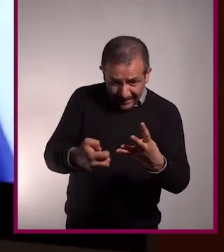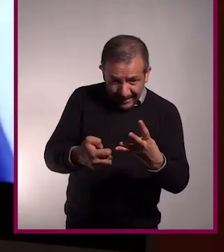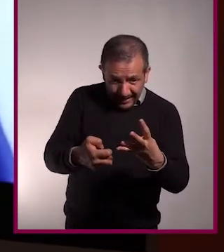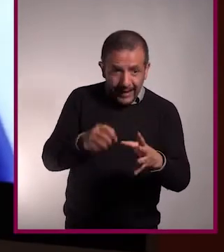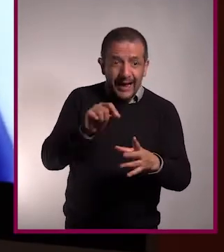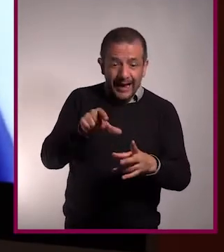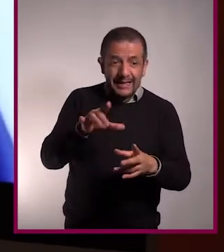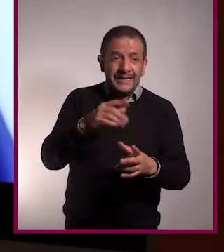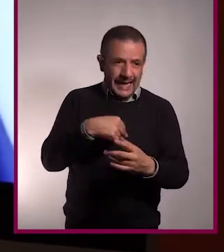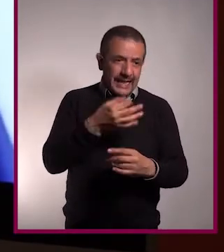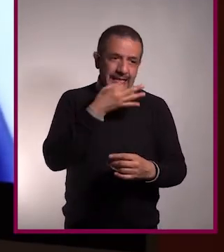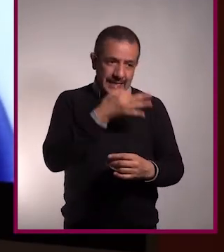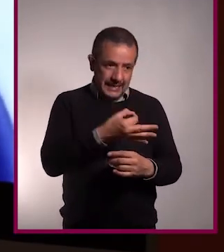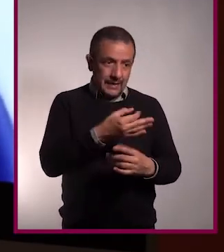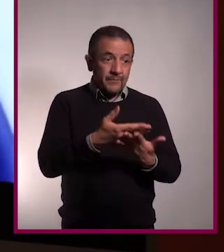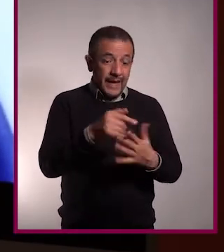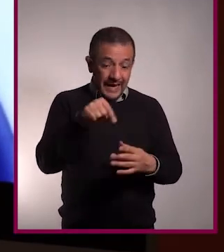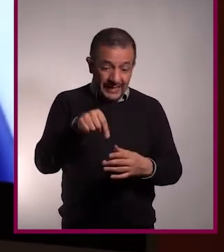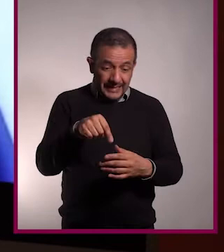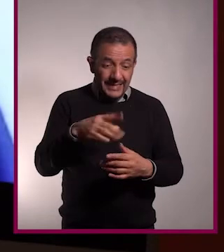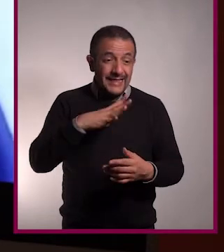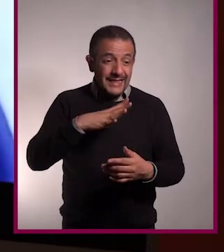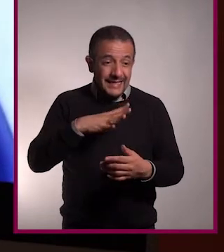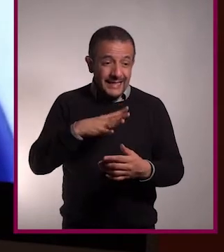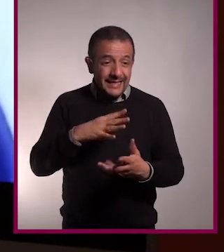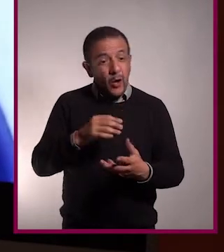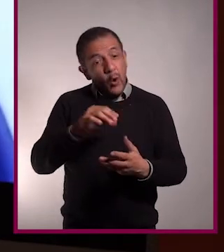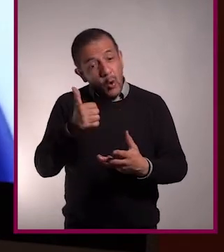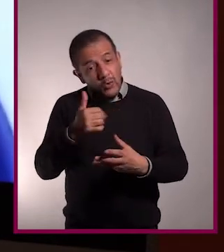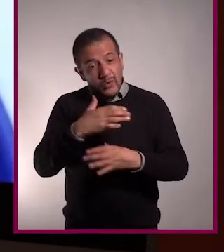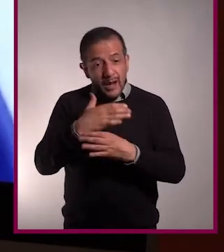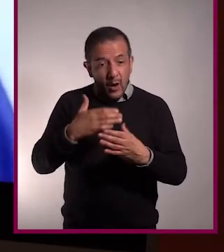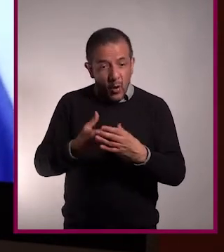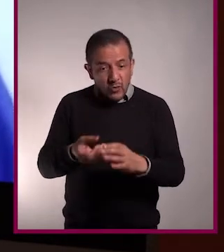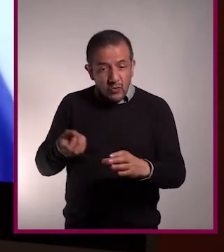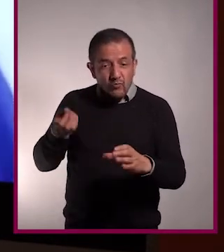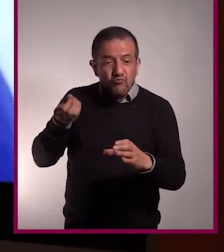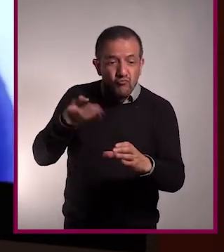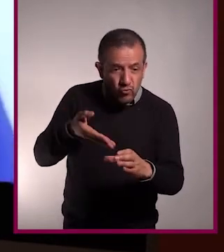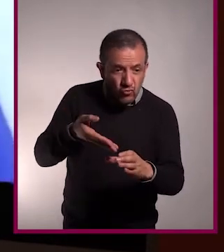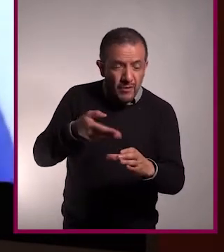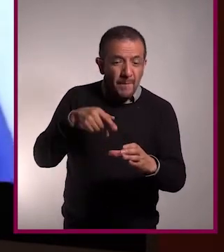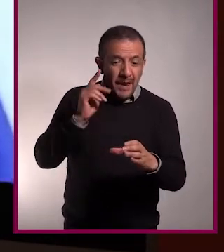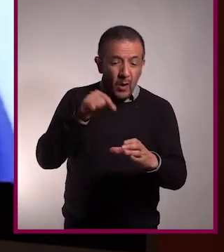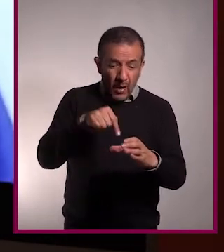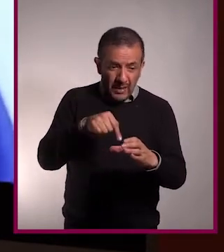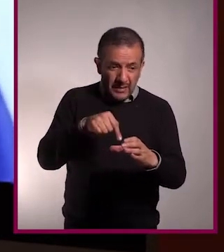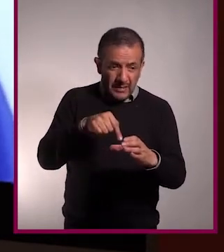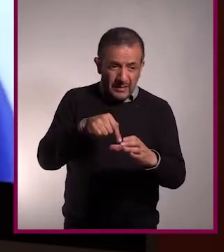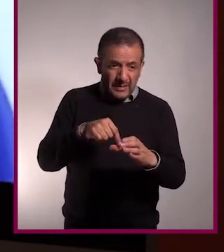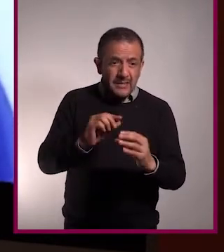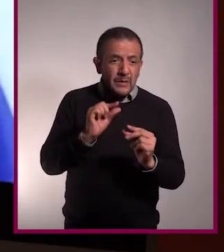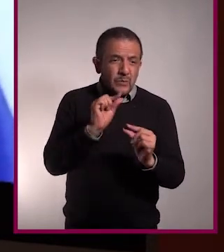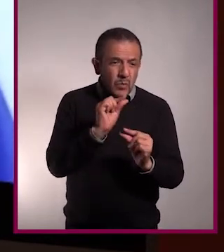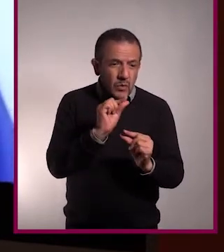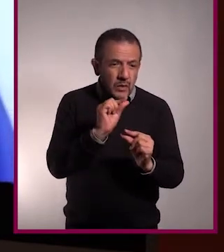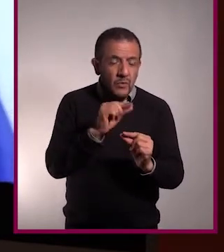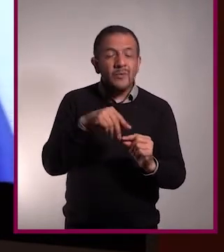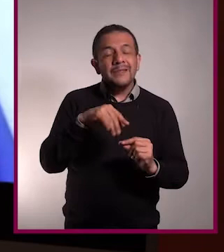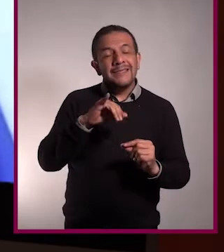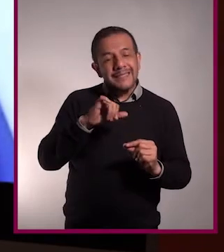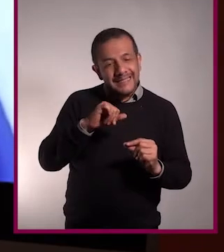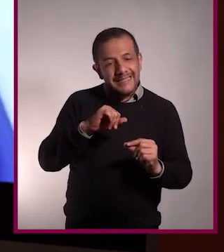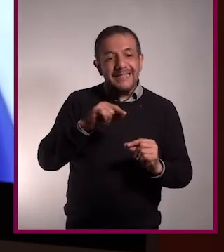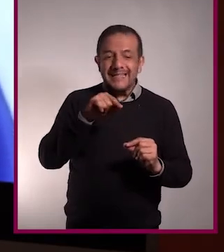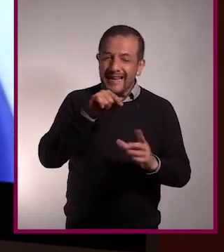almíbar, quesos, panes. Y en este tipo de alimentos, te repito, ya tienen algún otro tipo de ingrediente, pero como